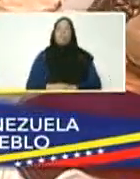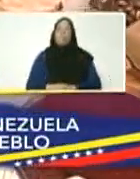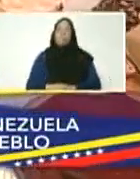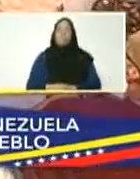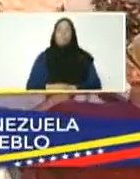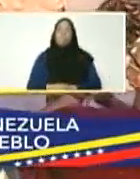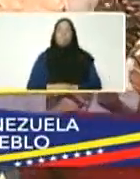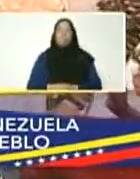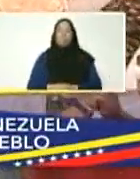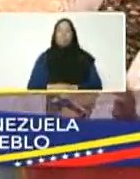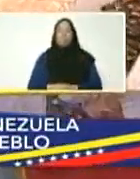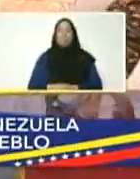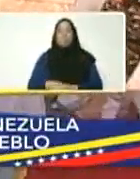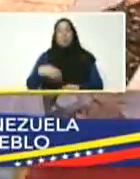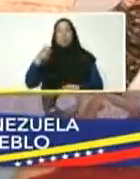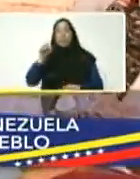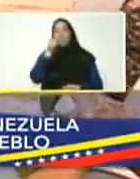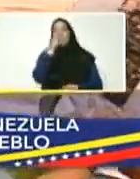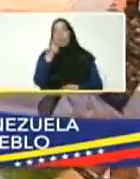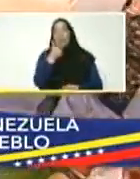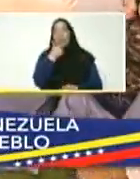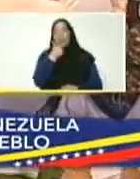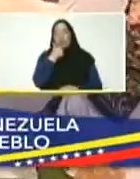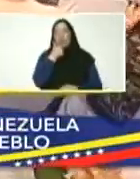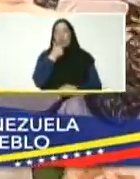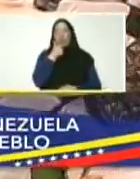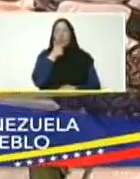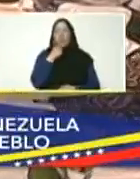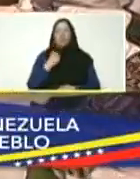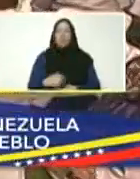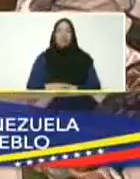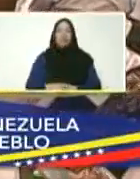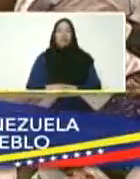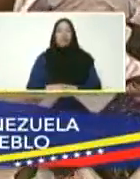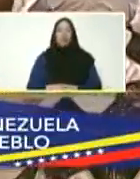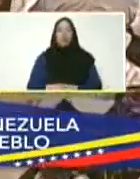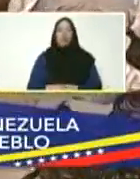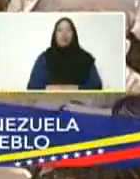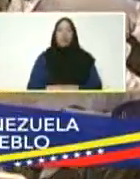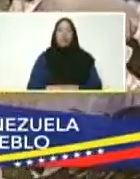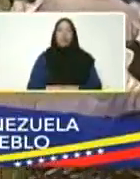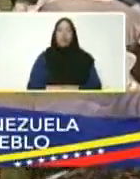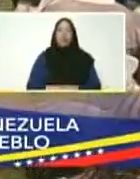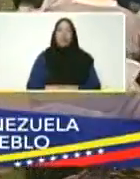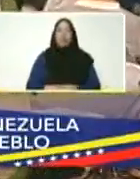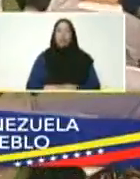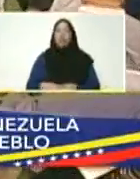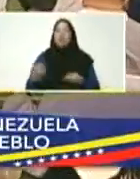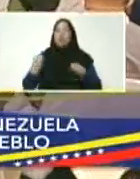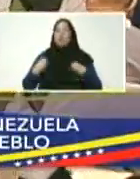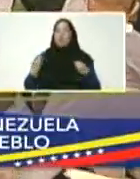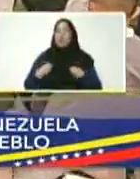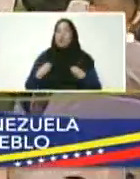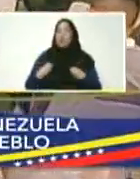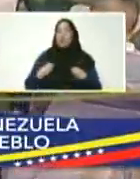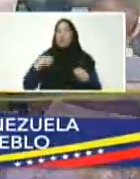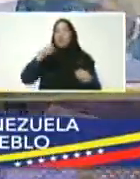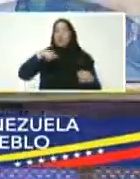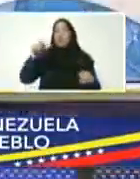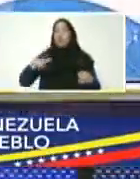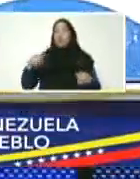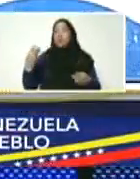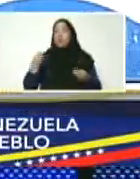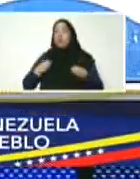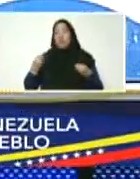Y es lo que tenemos, un país bello, chicos. ¿Qué dicen los migrantes que estuvieron viviendo en el exterior?